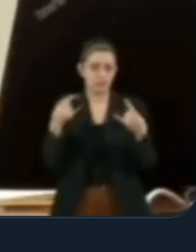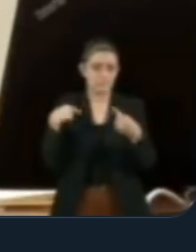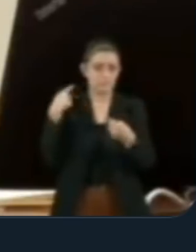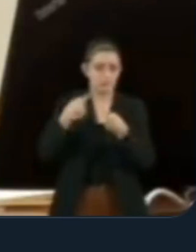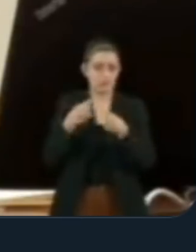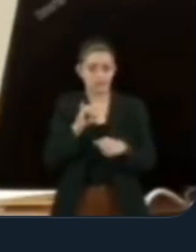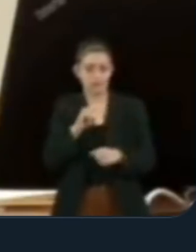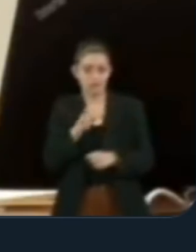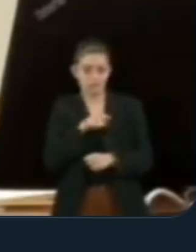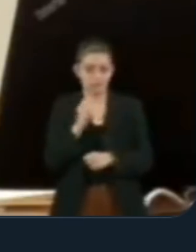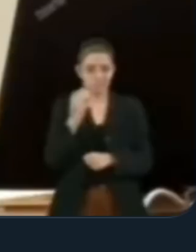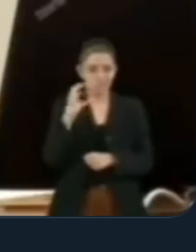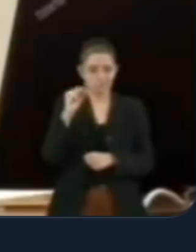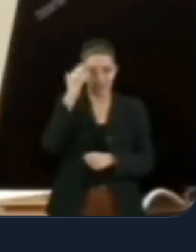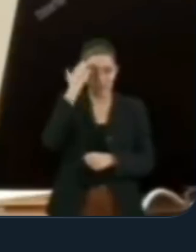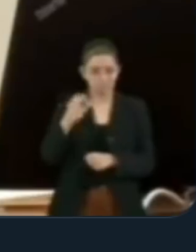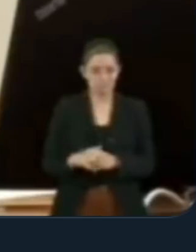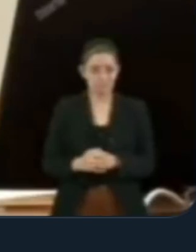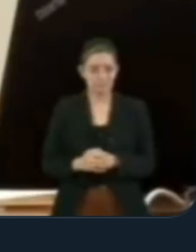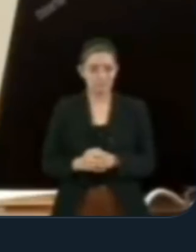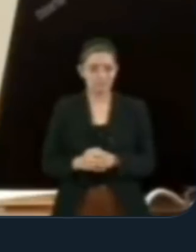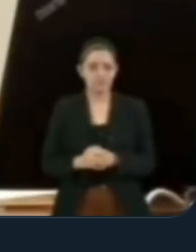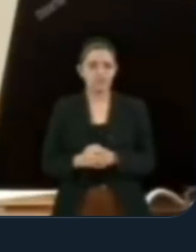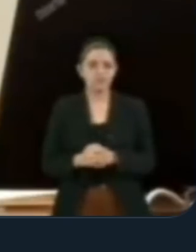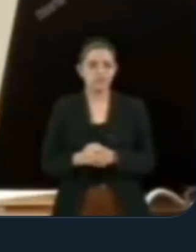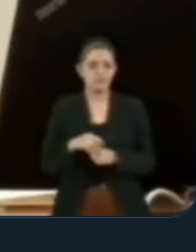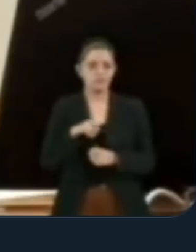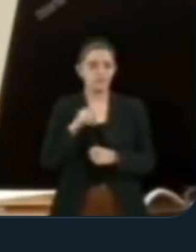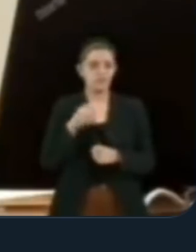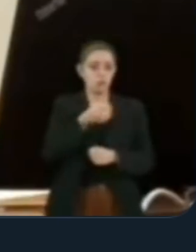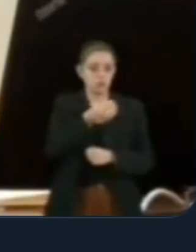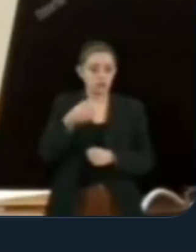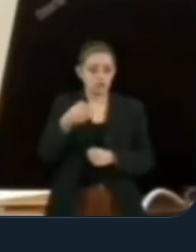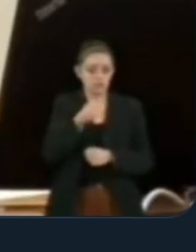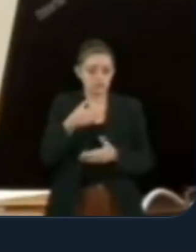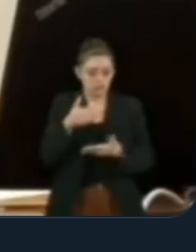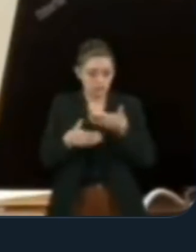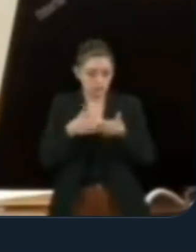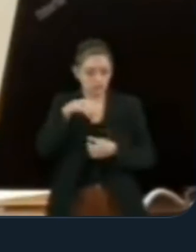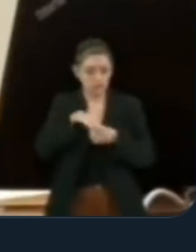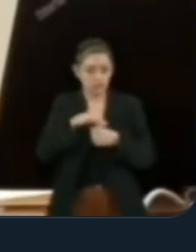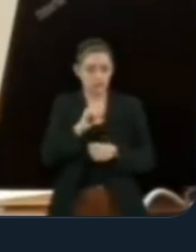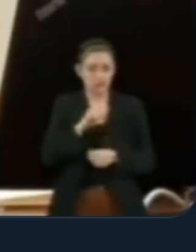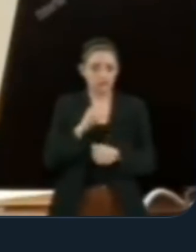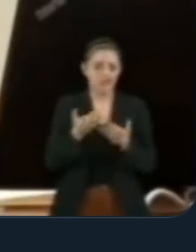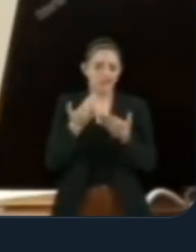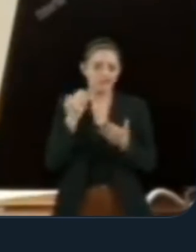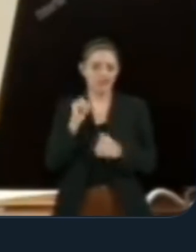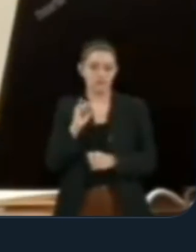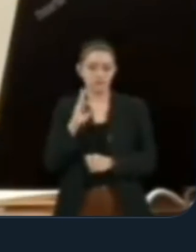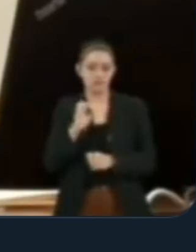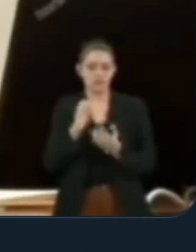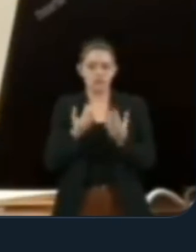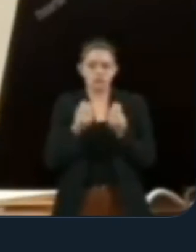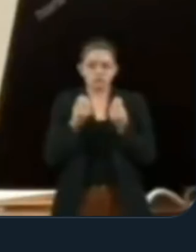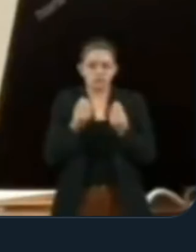ignorarla, dolosamente. Nunca en la historia de la organización de una elección el INE, y antes el IFE, había organizado tantos